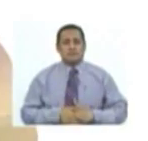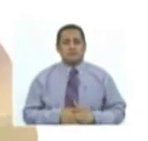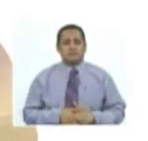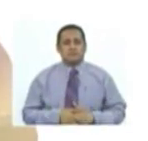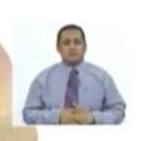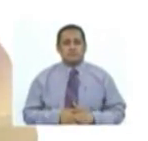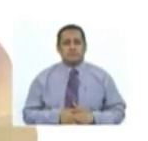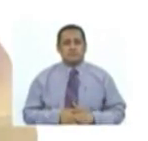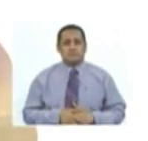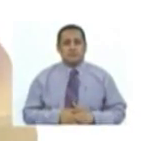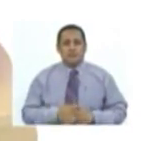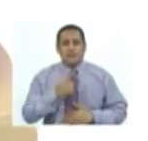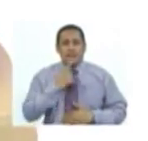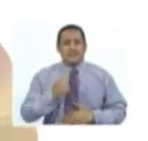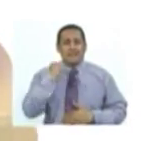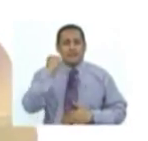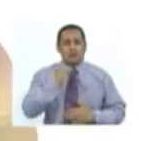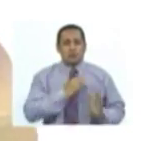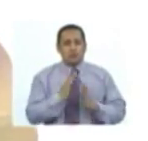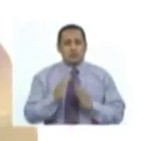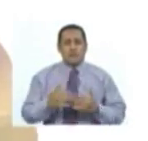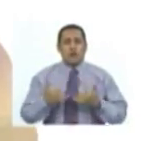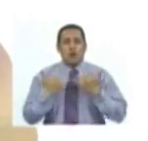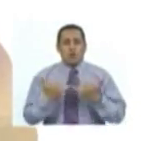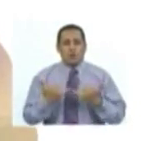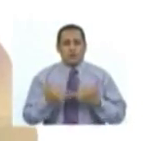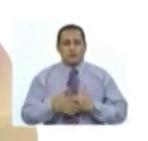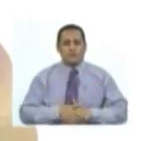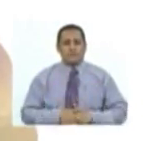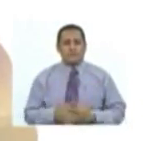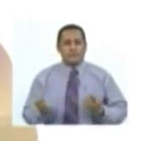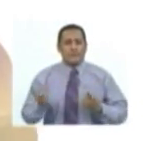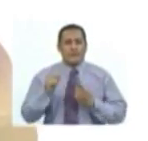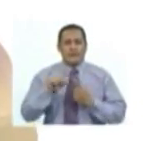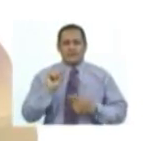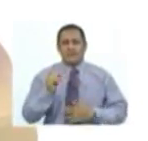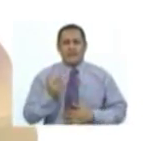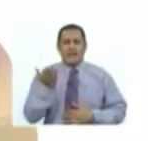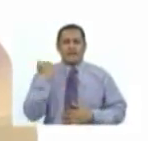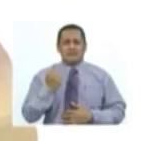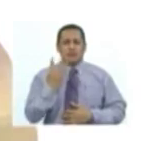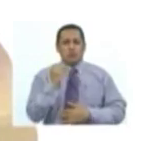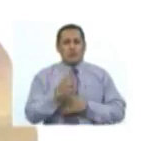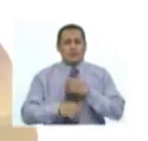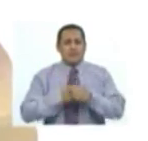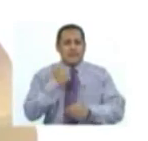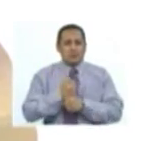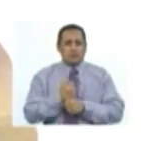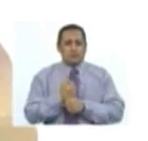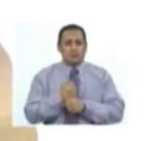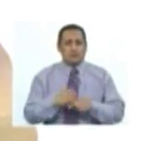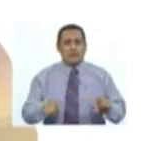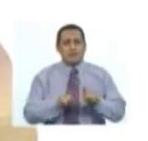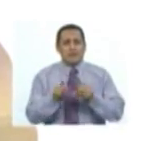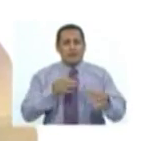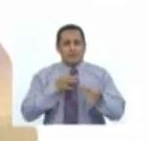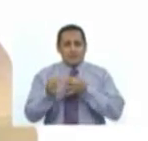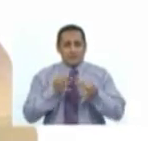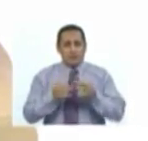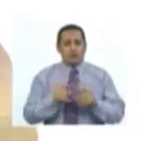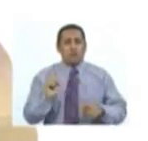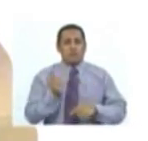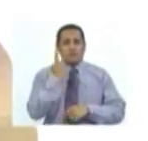precisamente el derecho procesal hoy. Hasta hace unos 40 años se decía que un